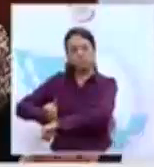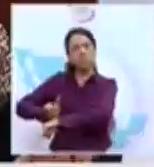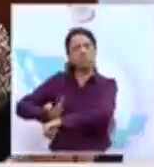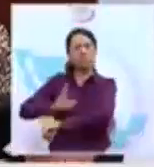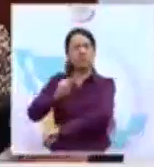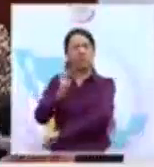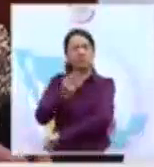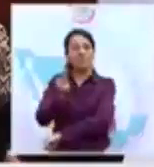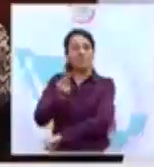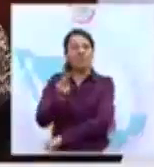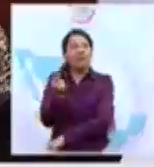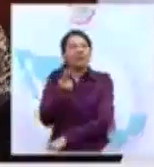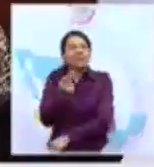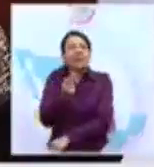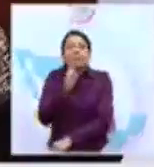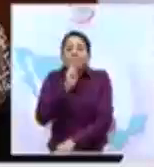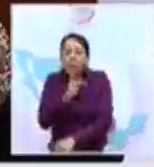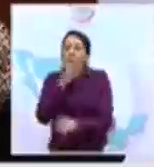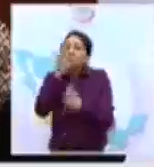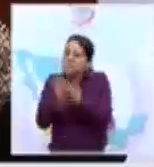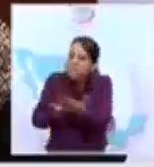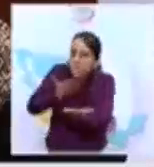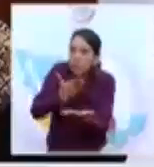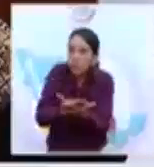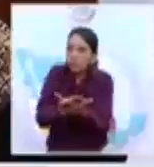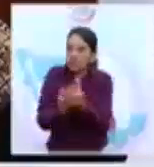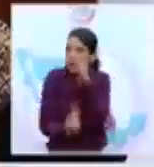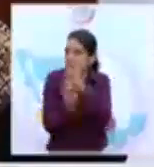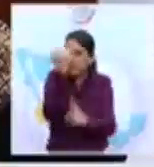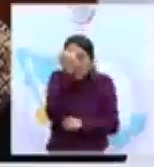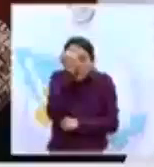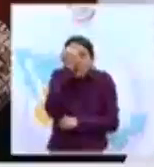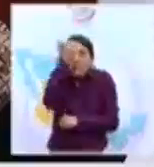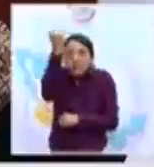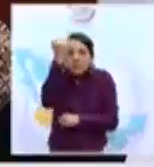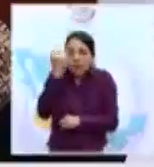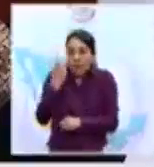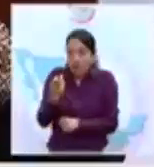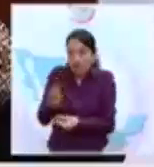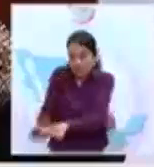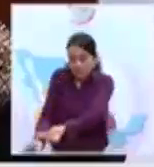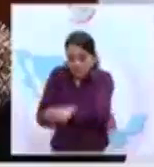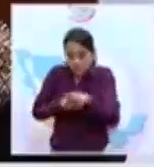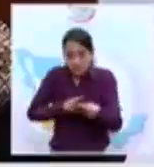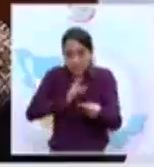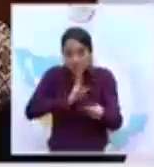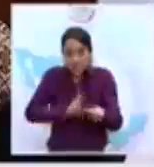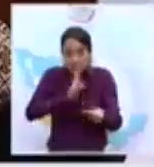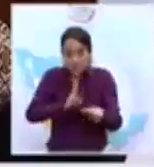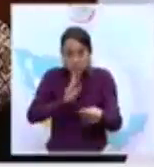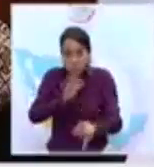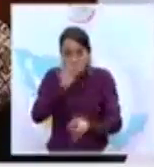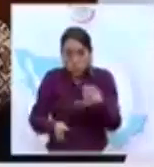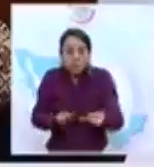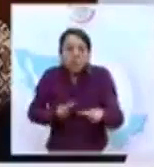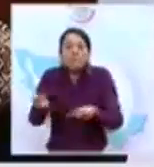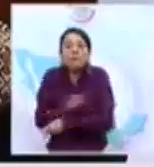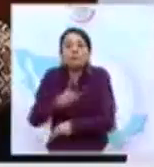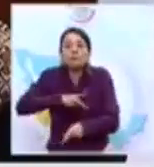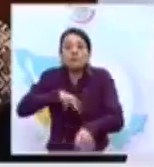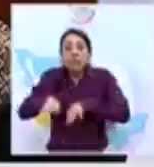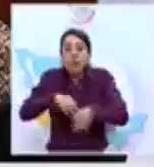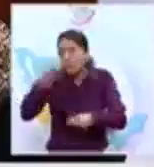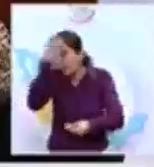innovadora. ¿Cómo aprovechar? Porque deben tener un uso esos resultados, no son nada más para enriquecer el ejercicio académico,